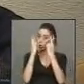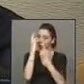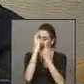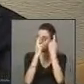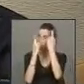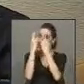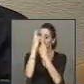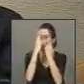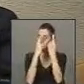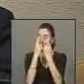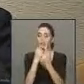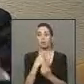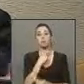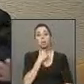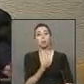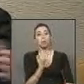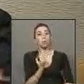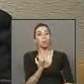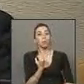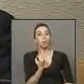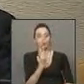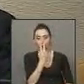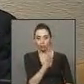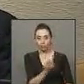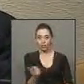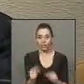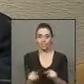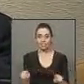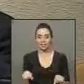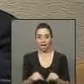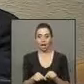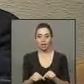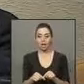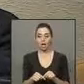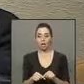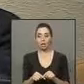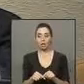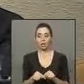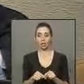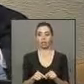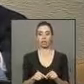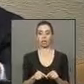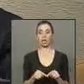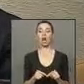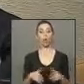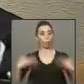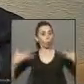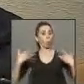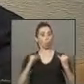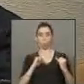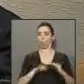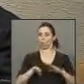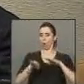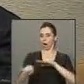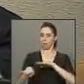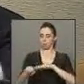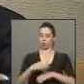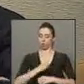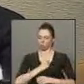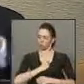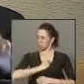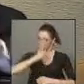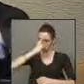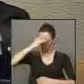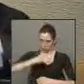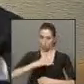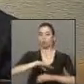a mí me da mucho gusto ver aquí en esta sala el entusiasmo con que se presta apoyo y se entrega con verdadera convicción